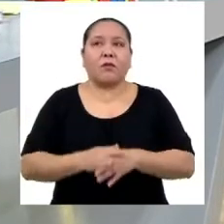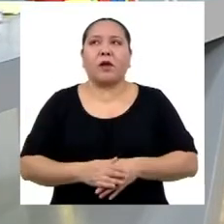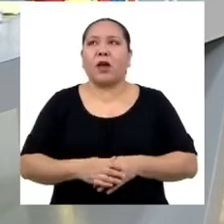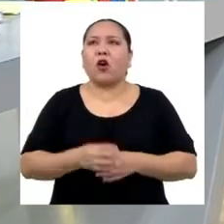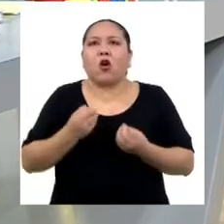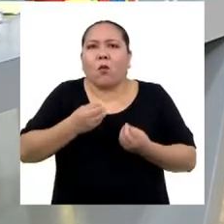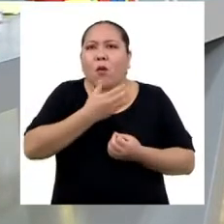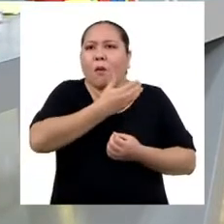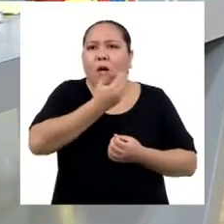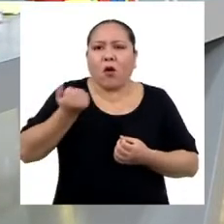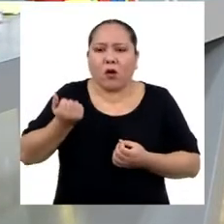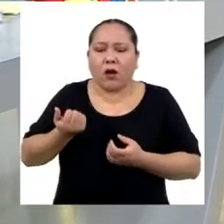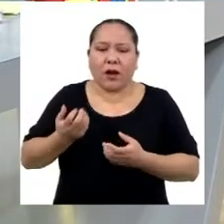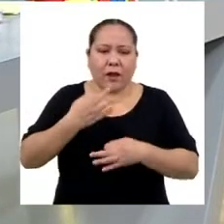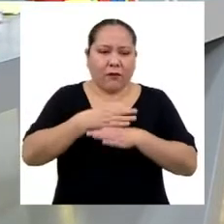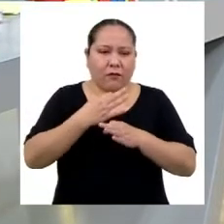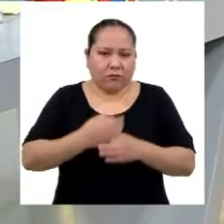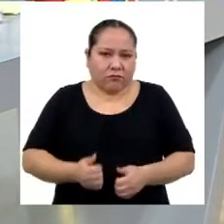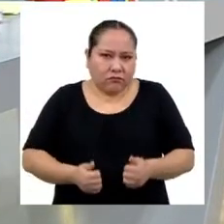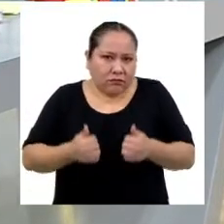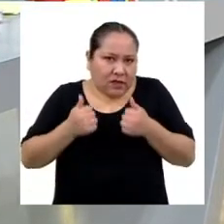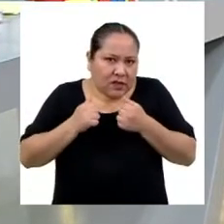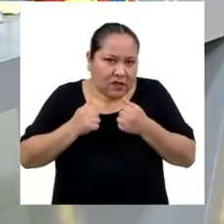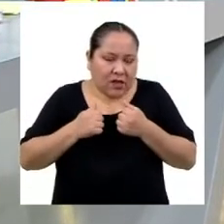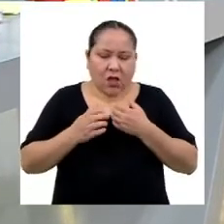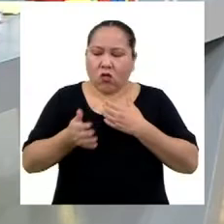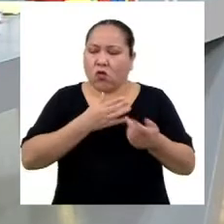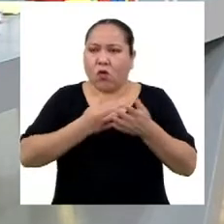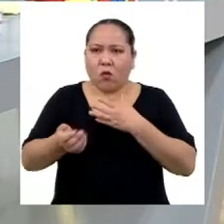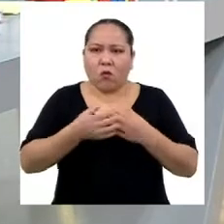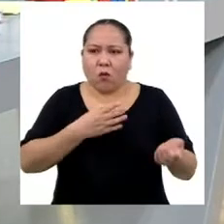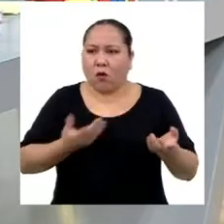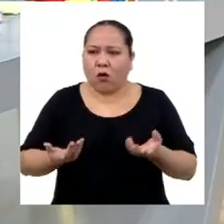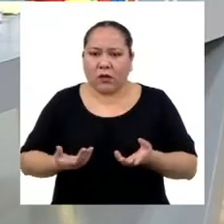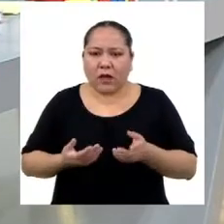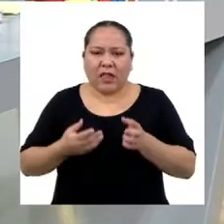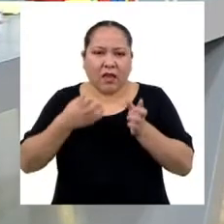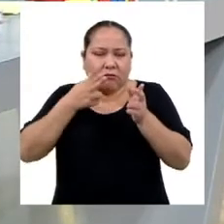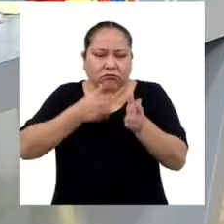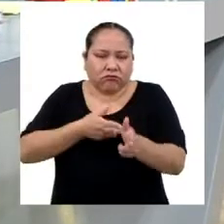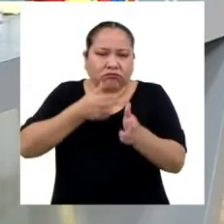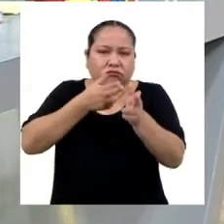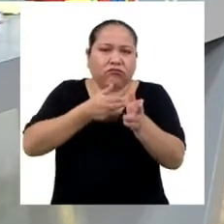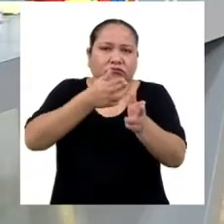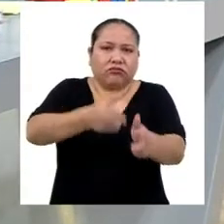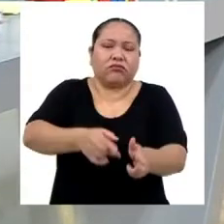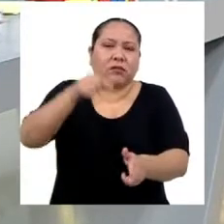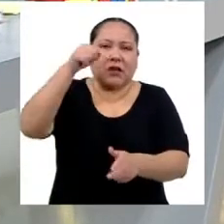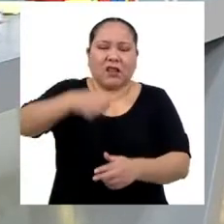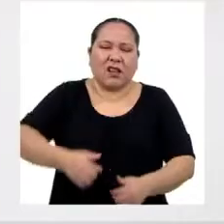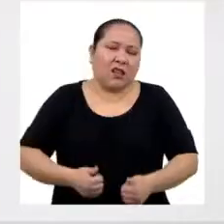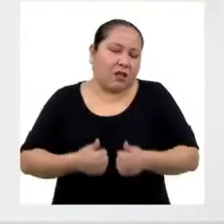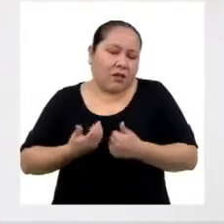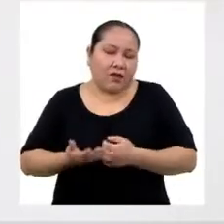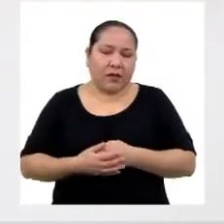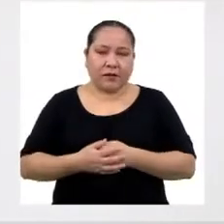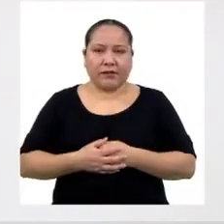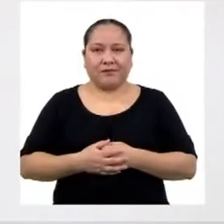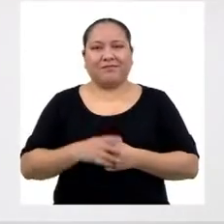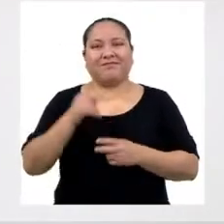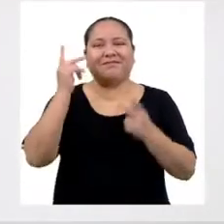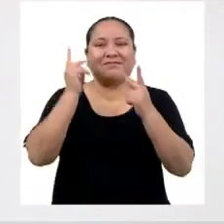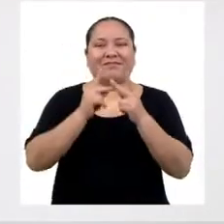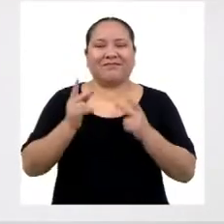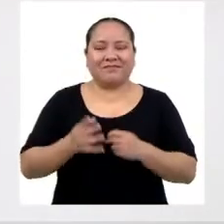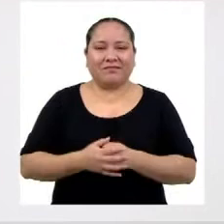mejorar nuestro estado de ánimo a pesar del impacto que tiene el tráfico vehicular en nuestras vidas.